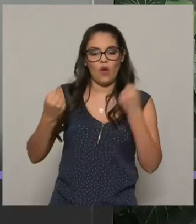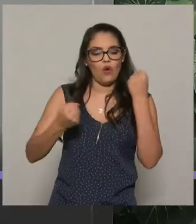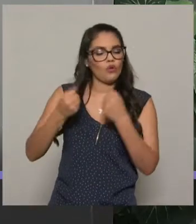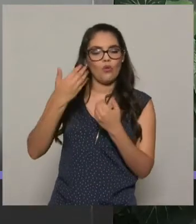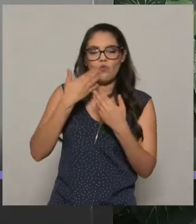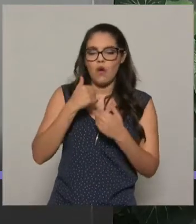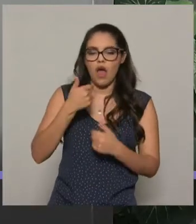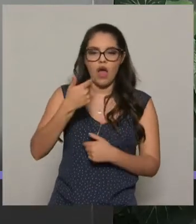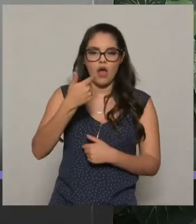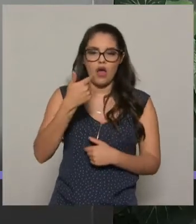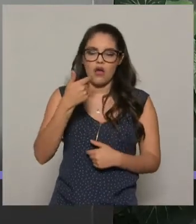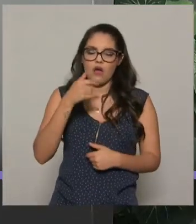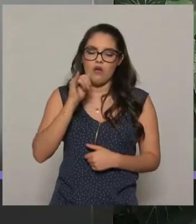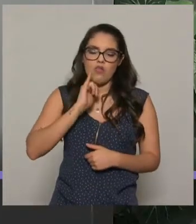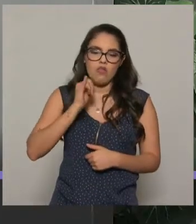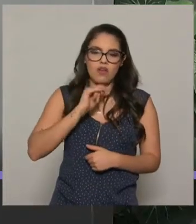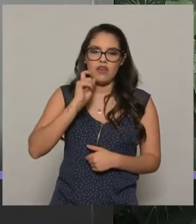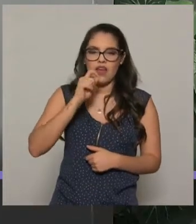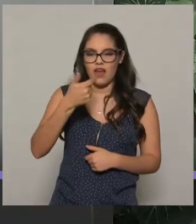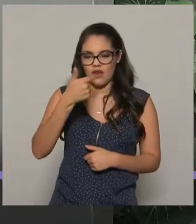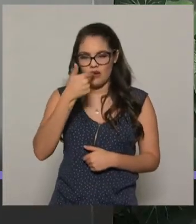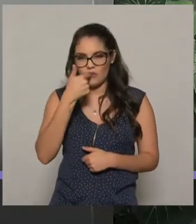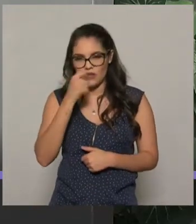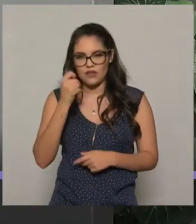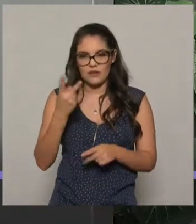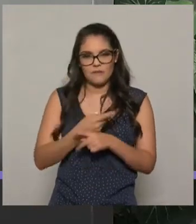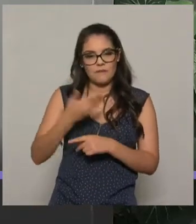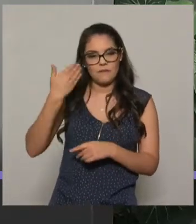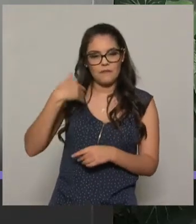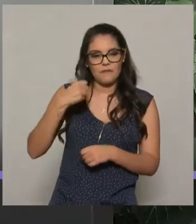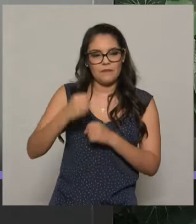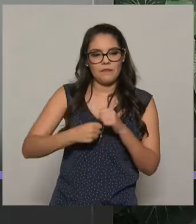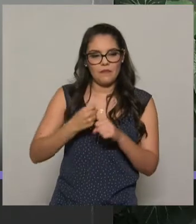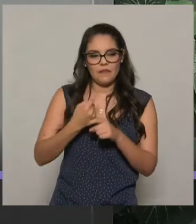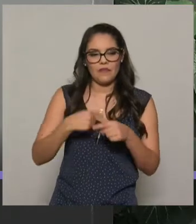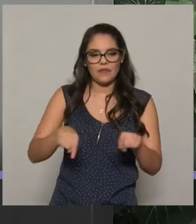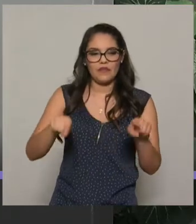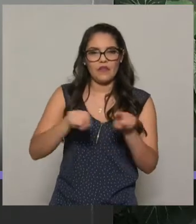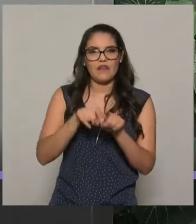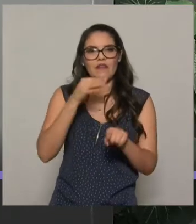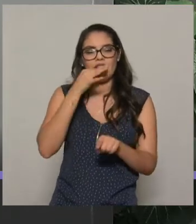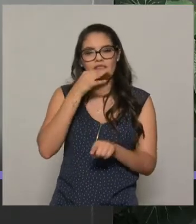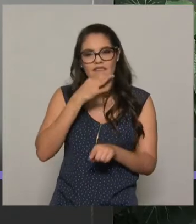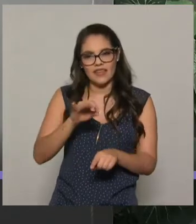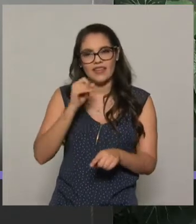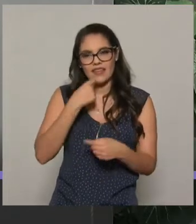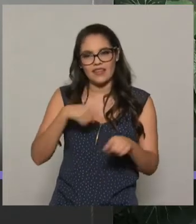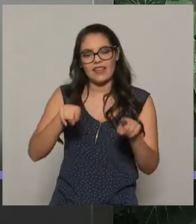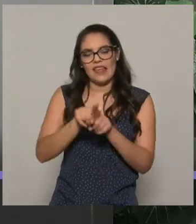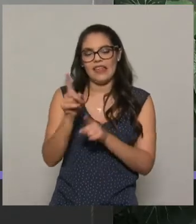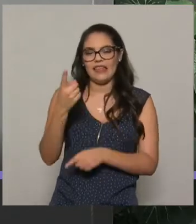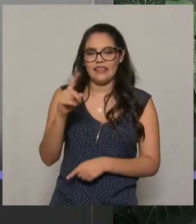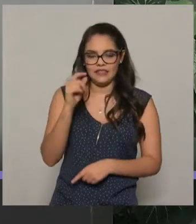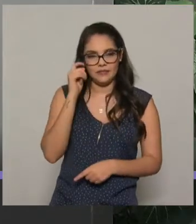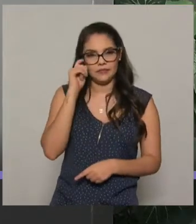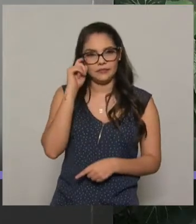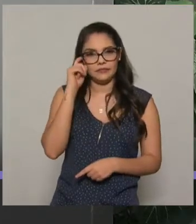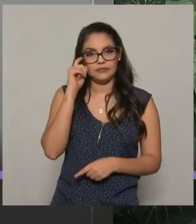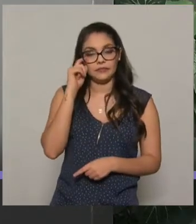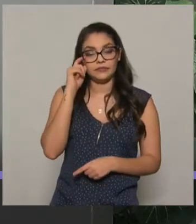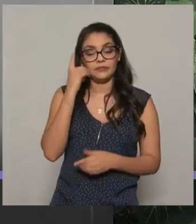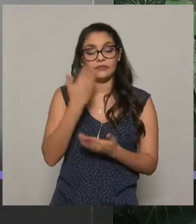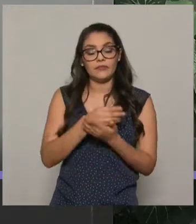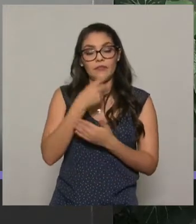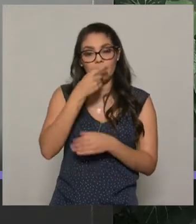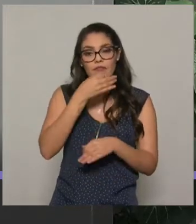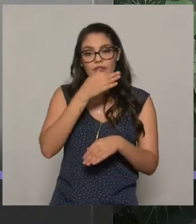Alcohol durante todo este último trimestre del año, que justamente coincide con las fiestas decembrinas. Obviamente invitar a todas las personas que